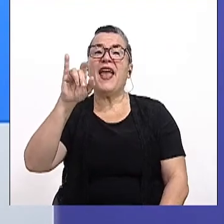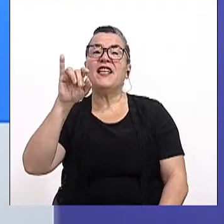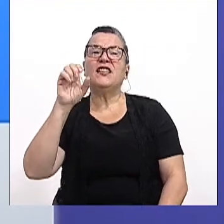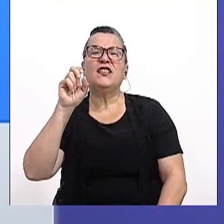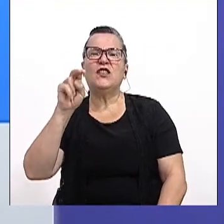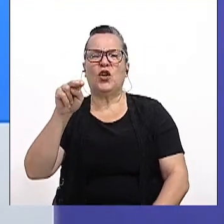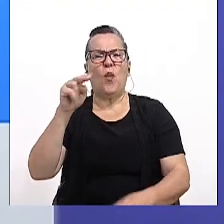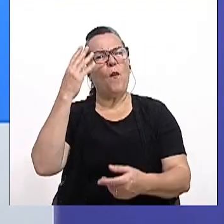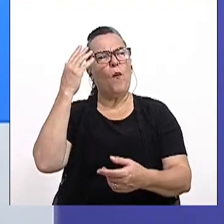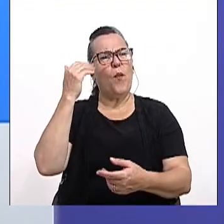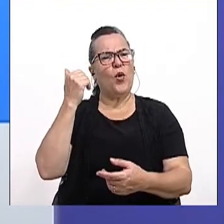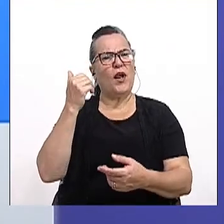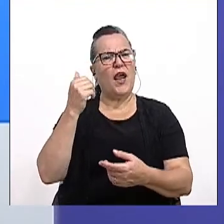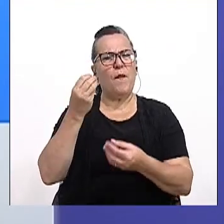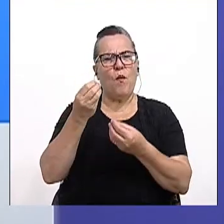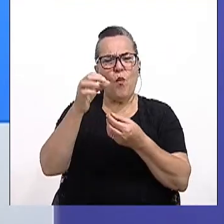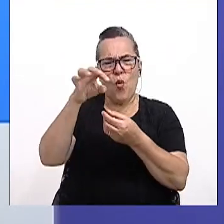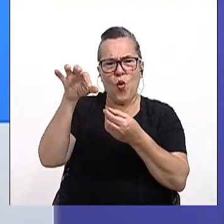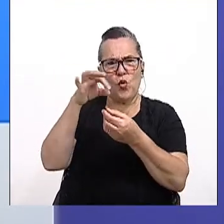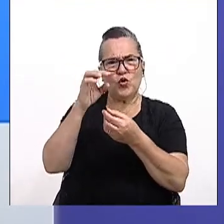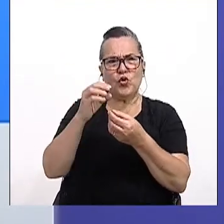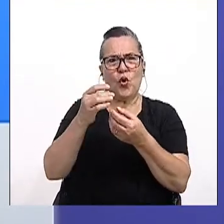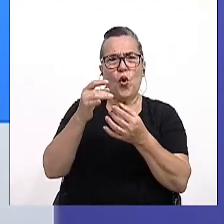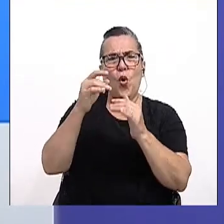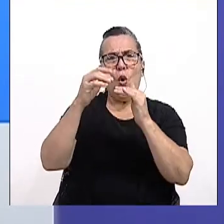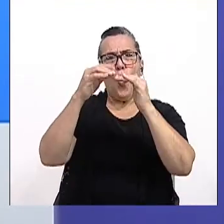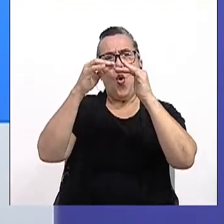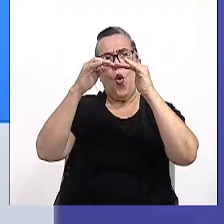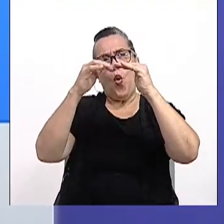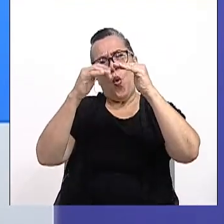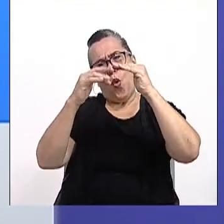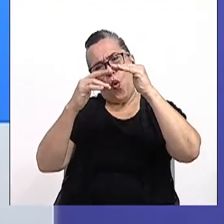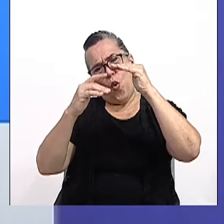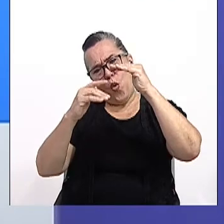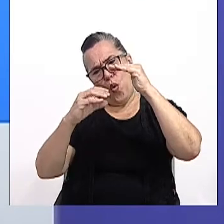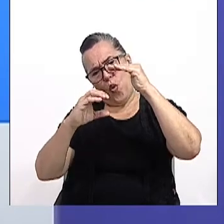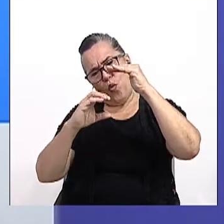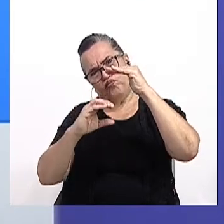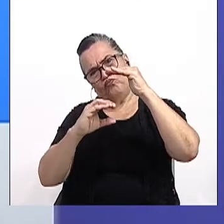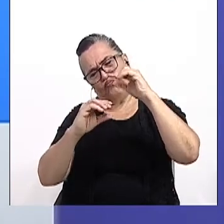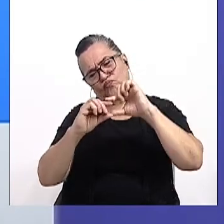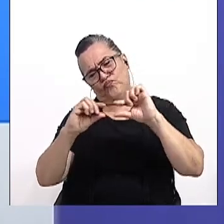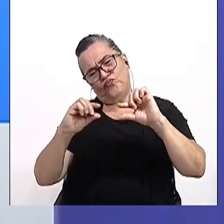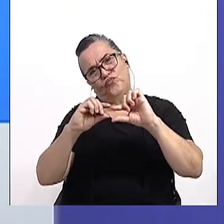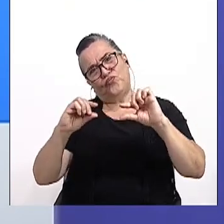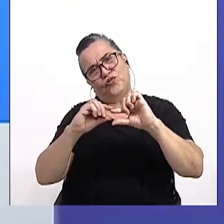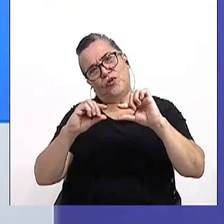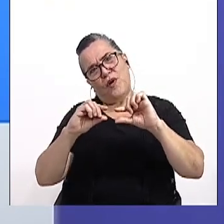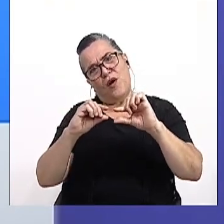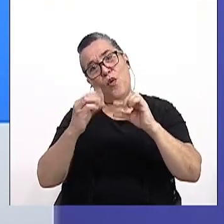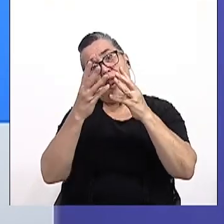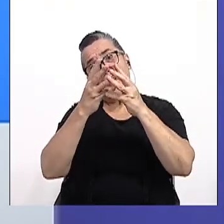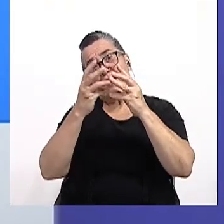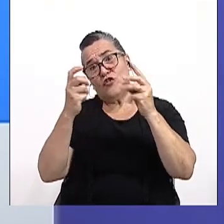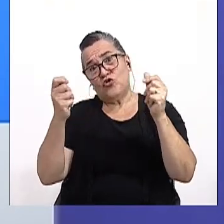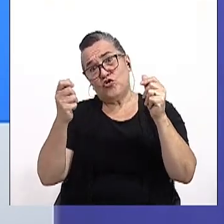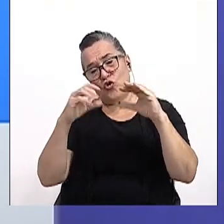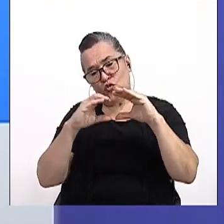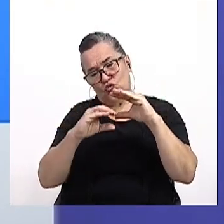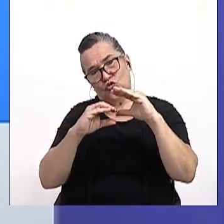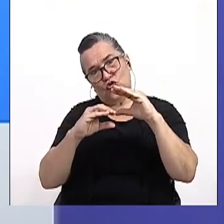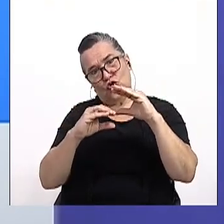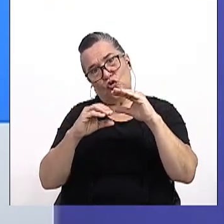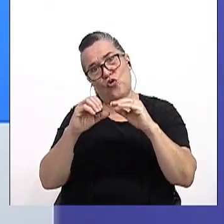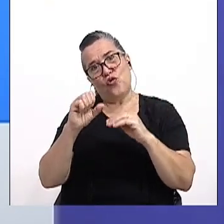del soluto se tienden a precipitar, a quedar abajo en la disolución y por lo tanto también se le conoce